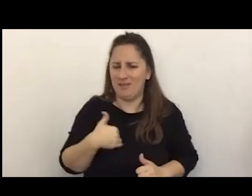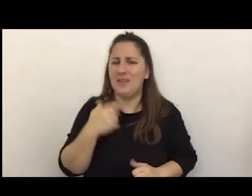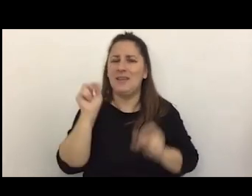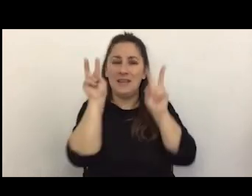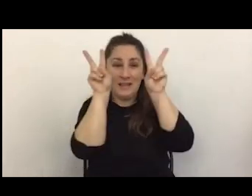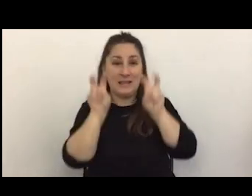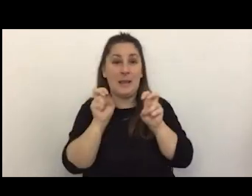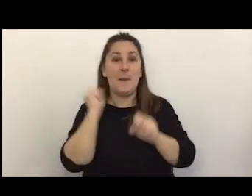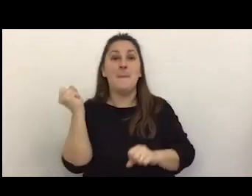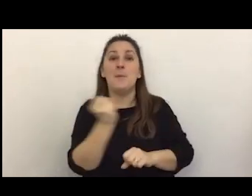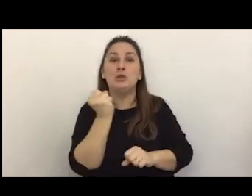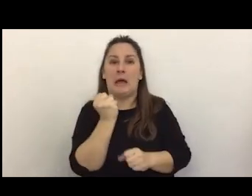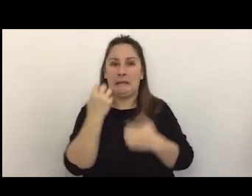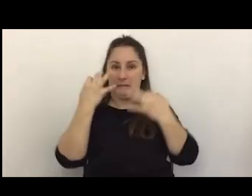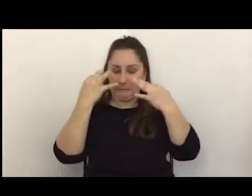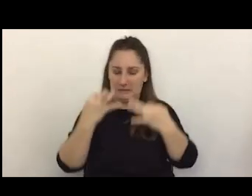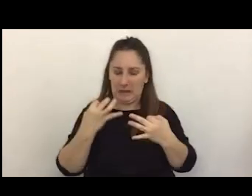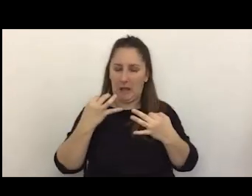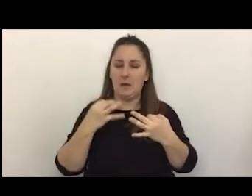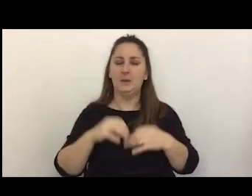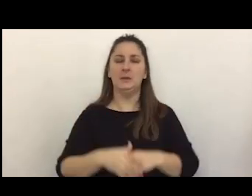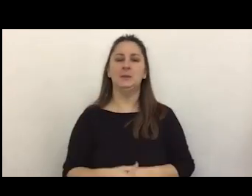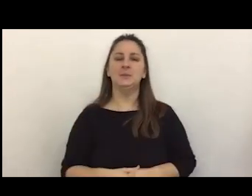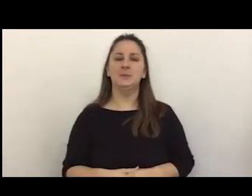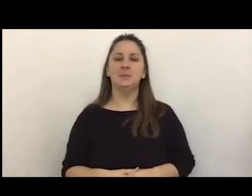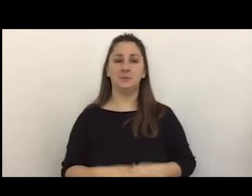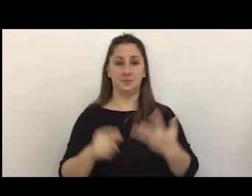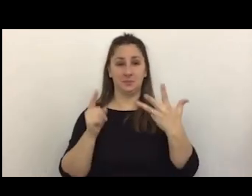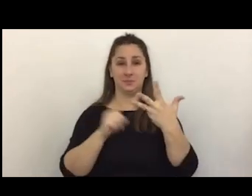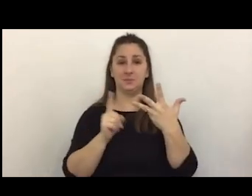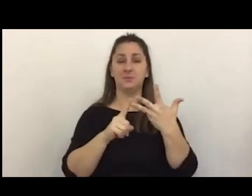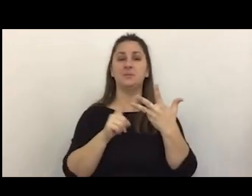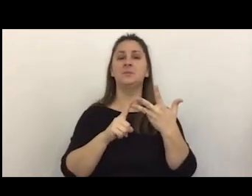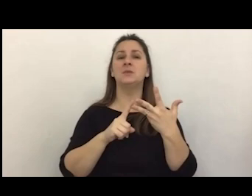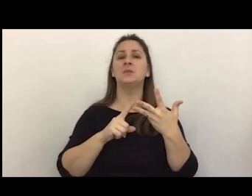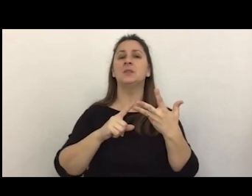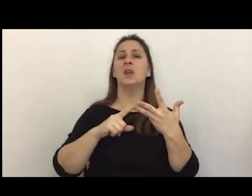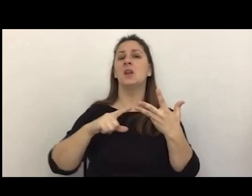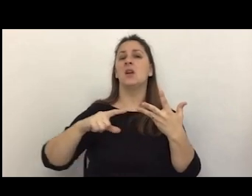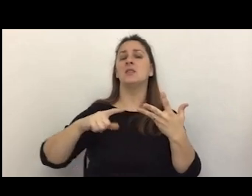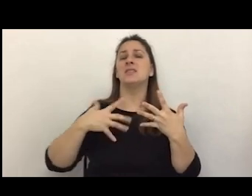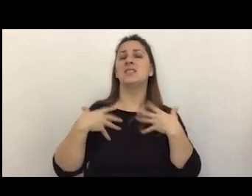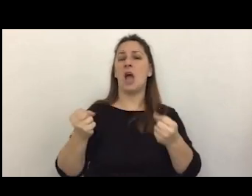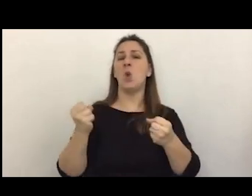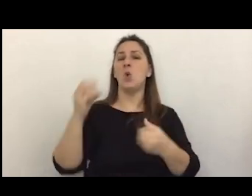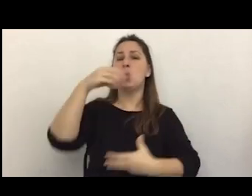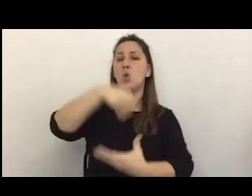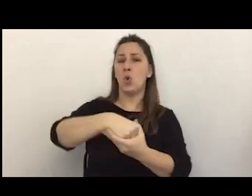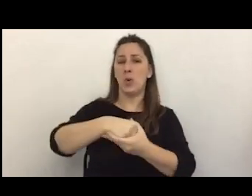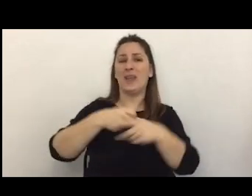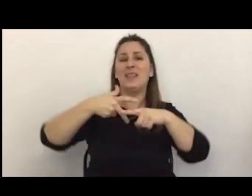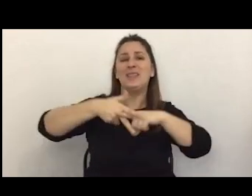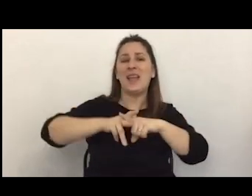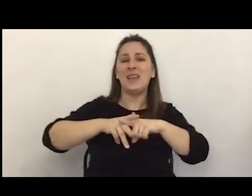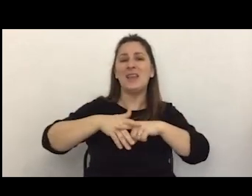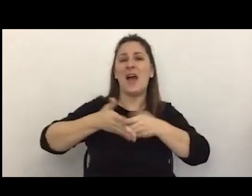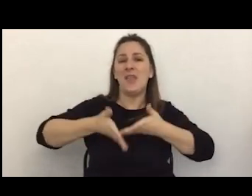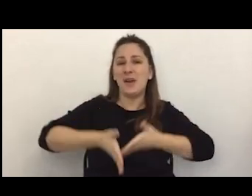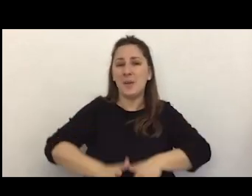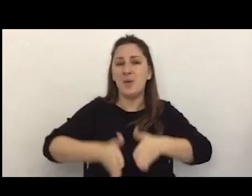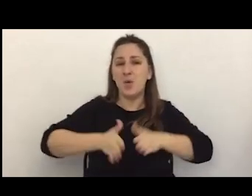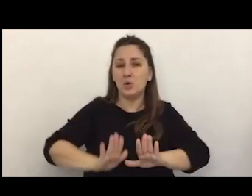en particular. Las coberturas de salud a las técnicas de reproducción humana asistida y la obligación de